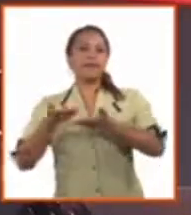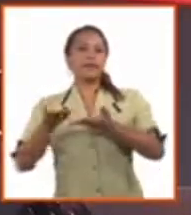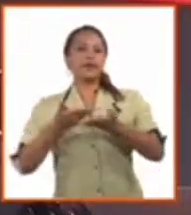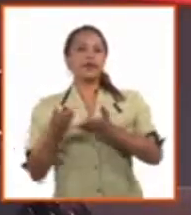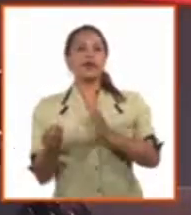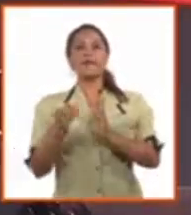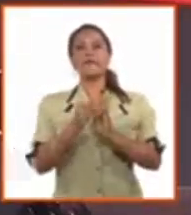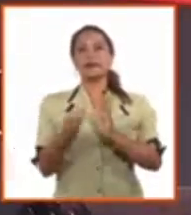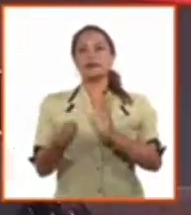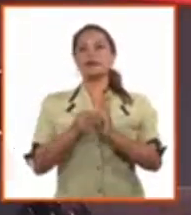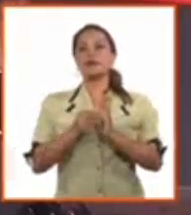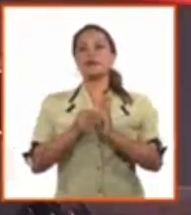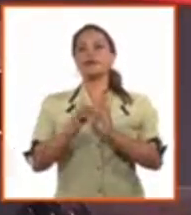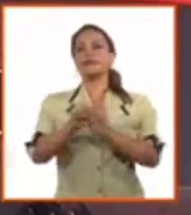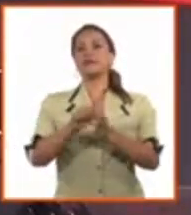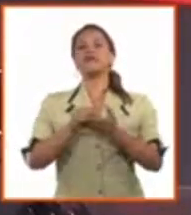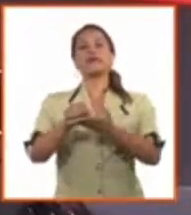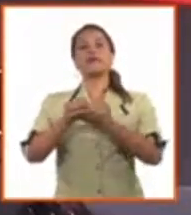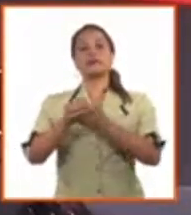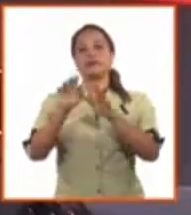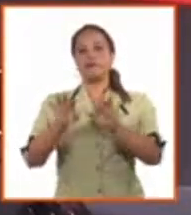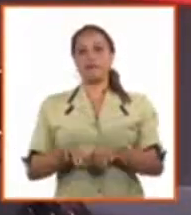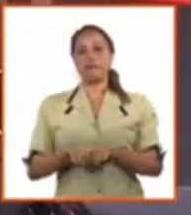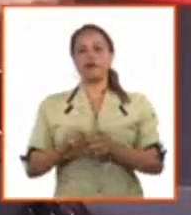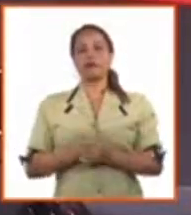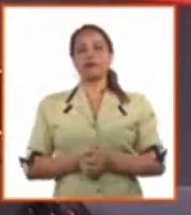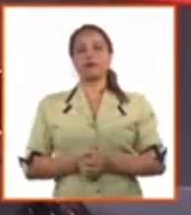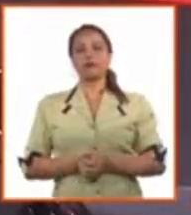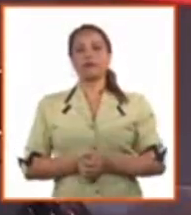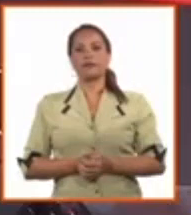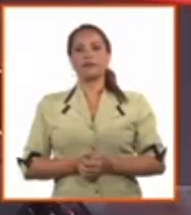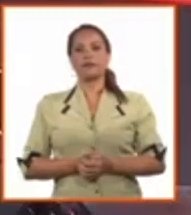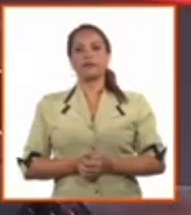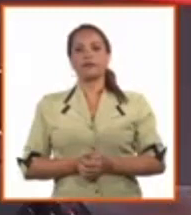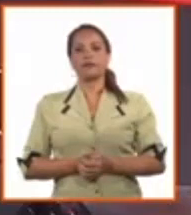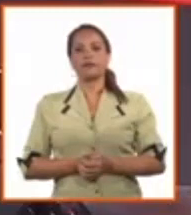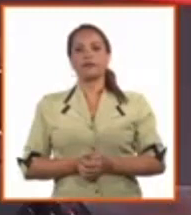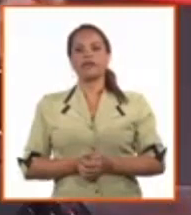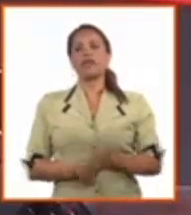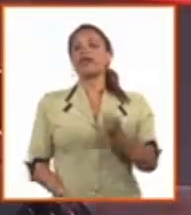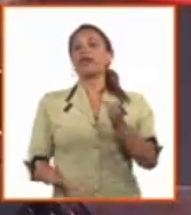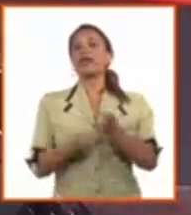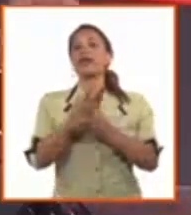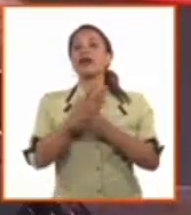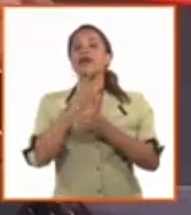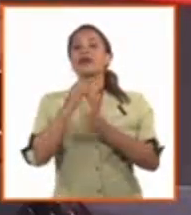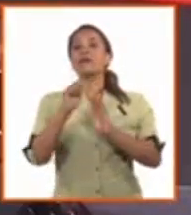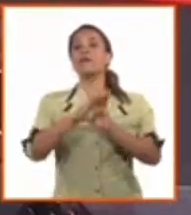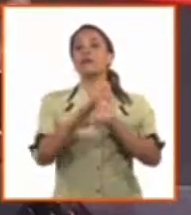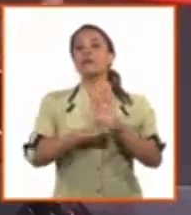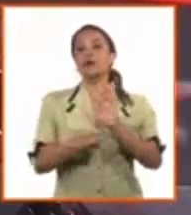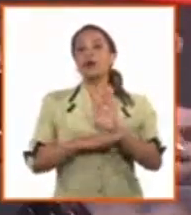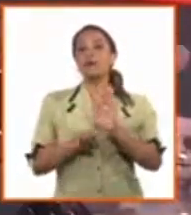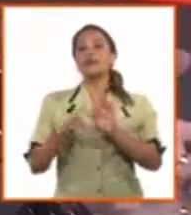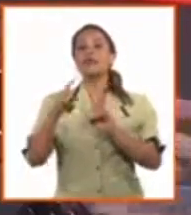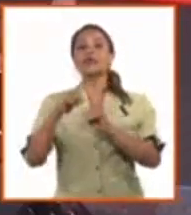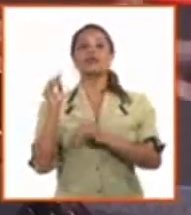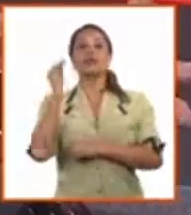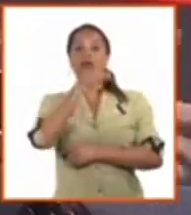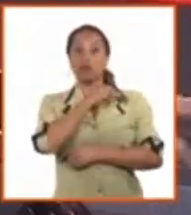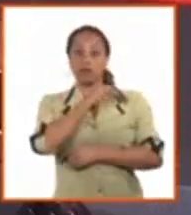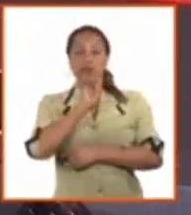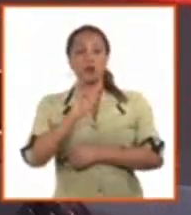de aplicaciones y servicios informáticos que sobre todo implante en plataformas tecnológicas que luego